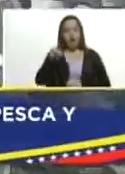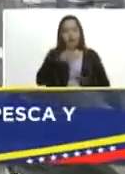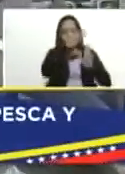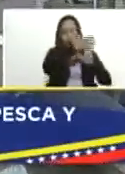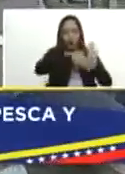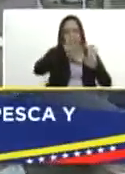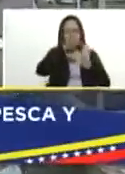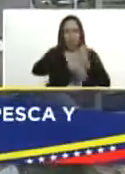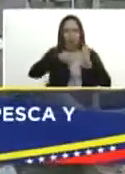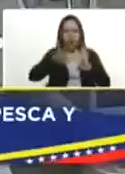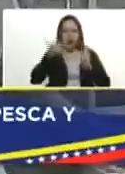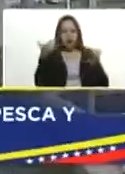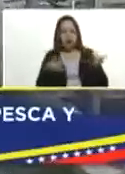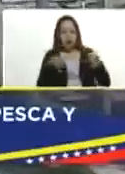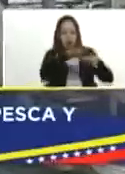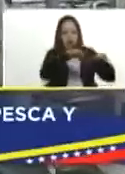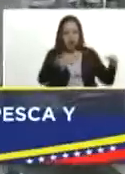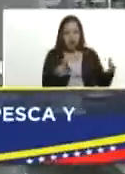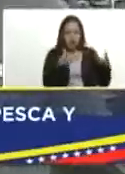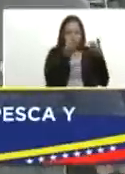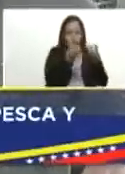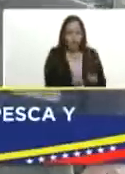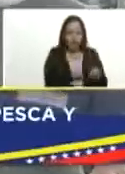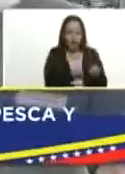Ya está empacada al vacío. Uh-huh. Ok.